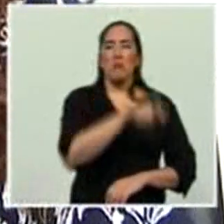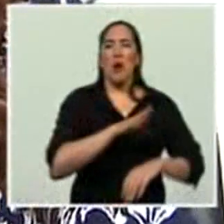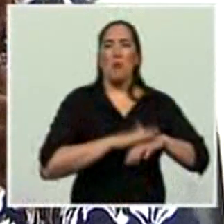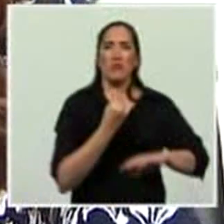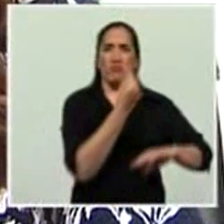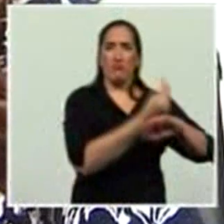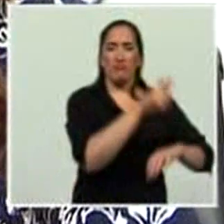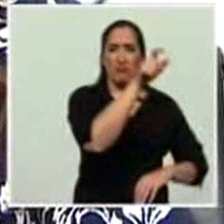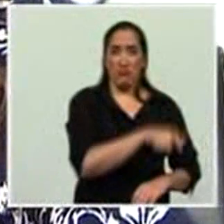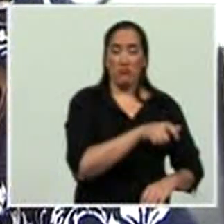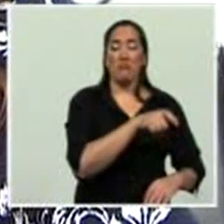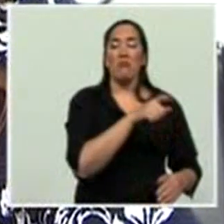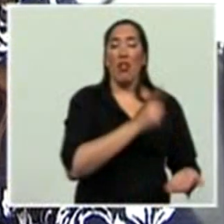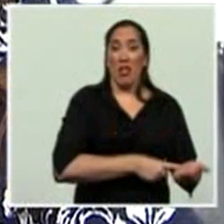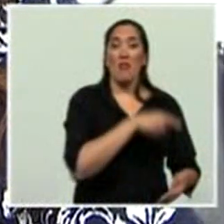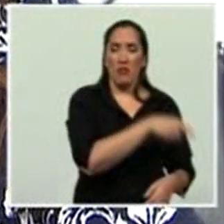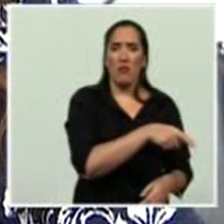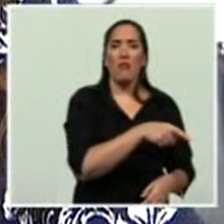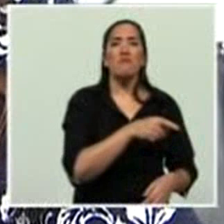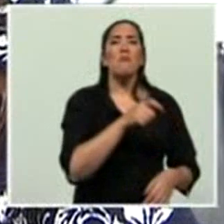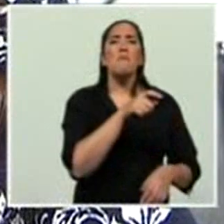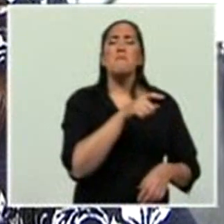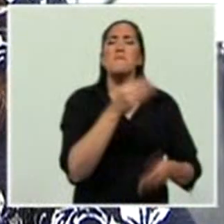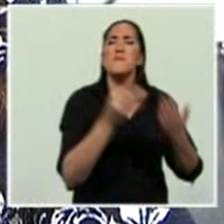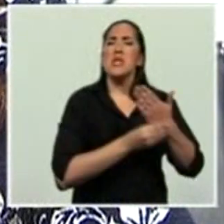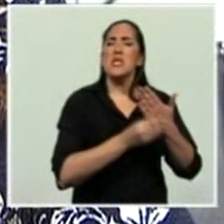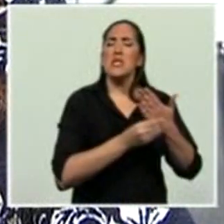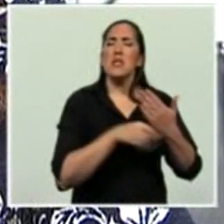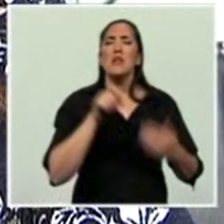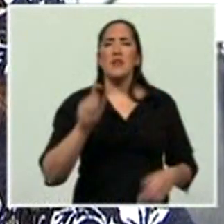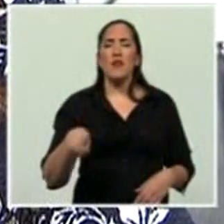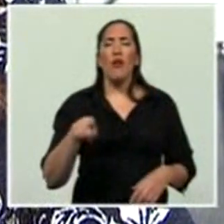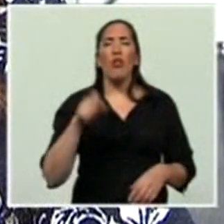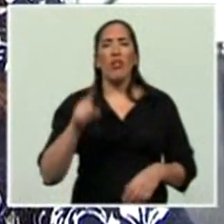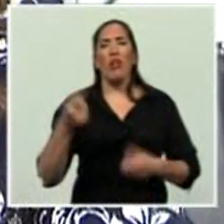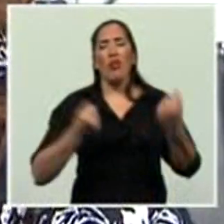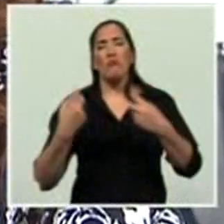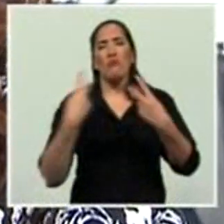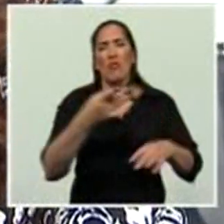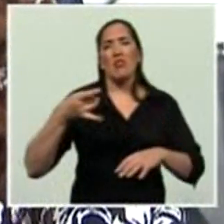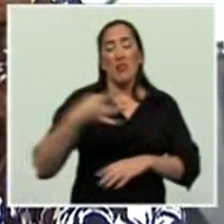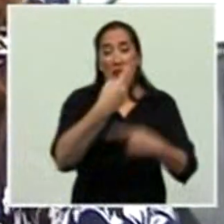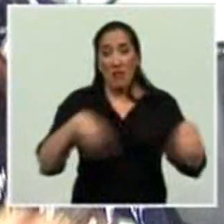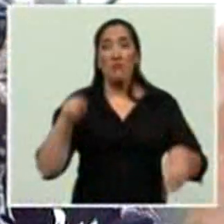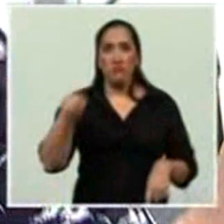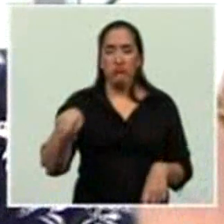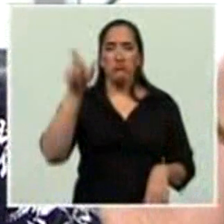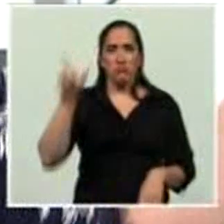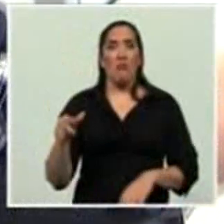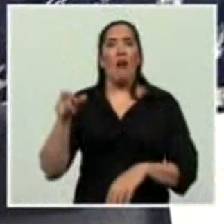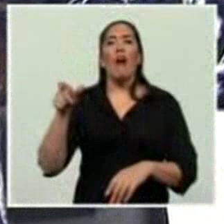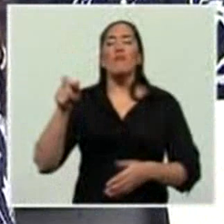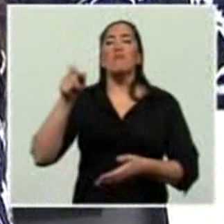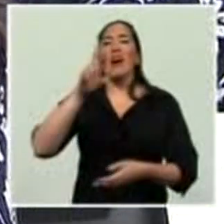Rodríguez El convenio que firmamos con el Ministerio de transportes que preside también el contador florenci Razo para producir los